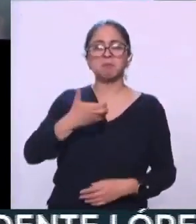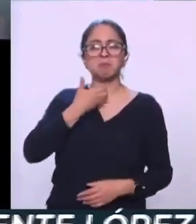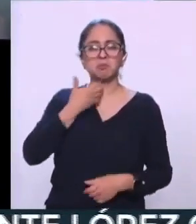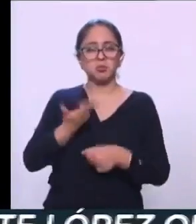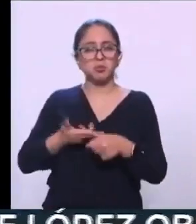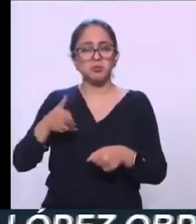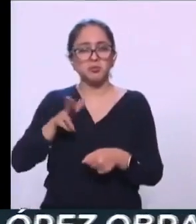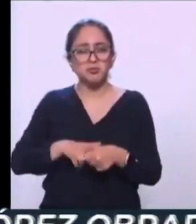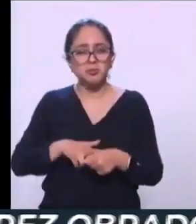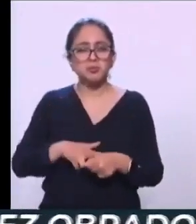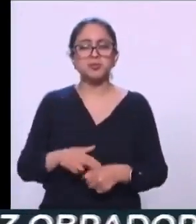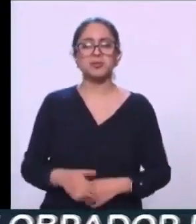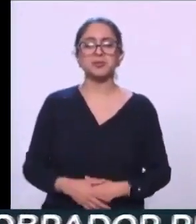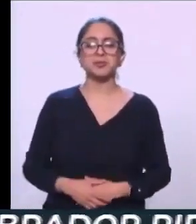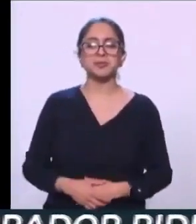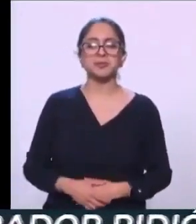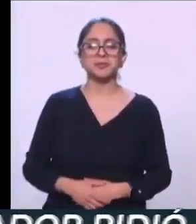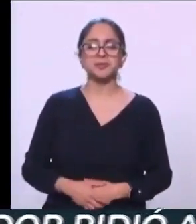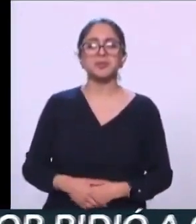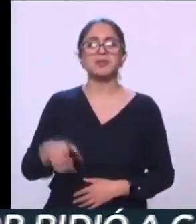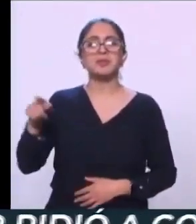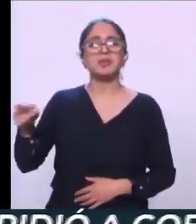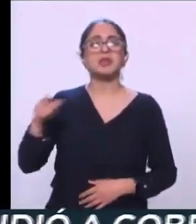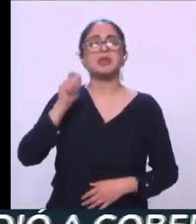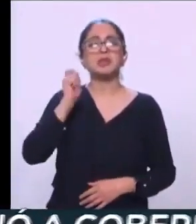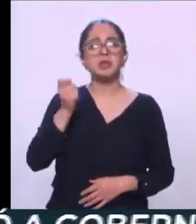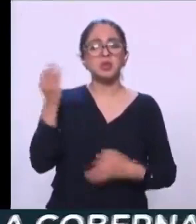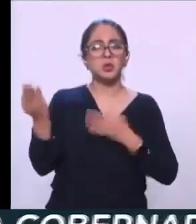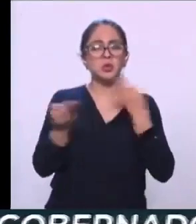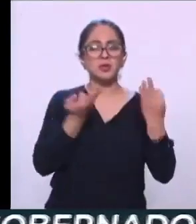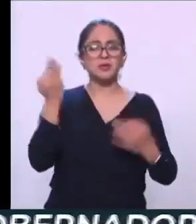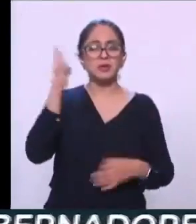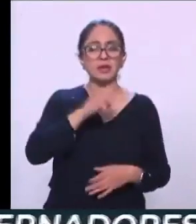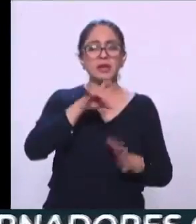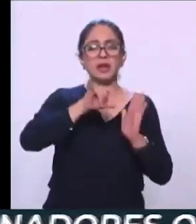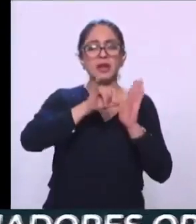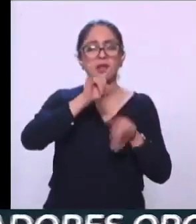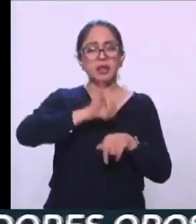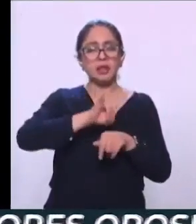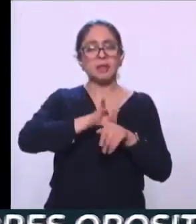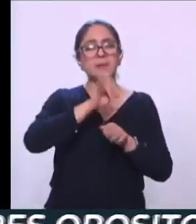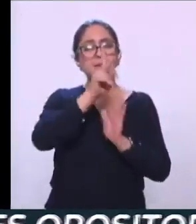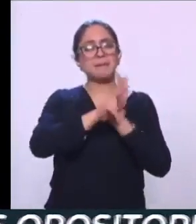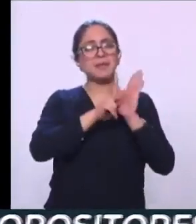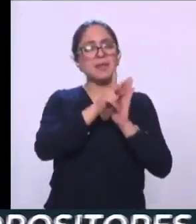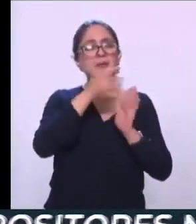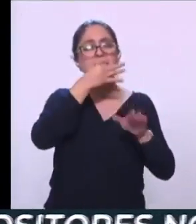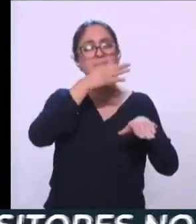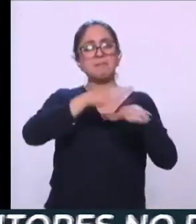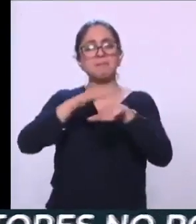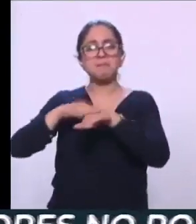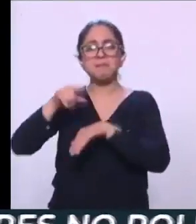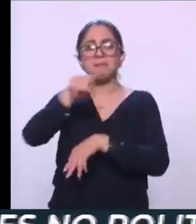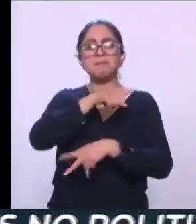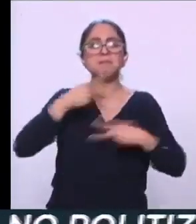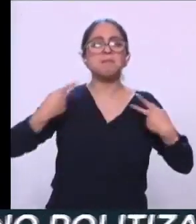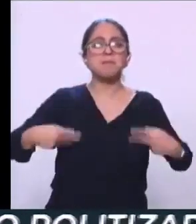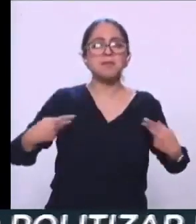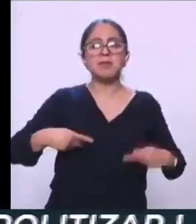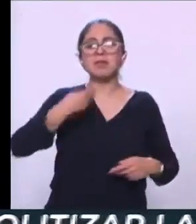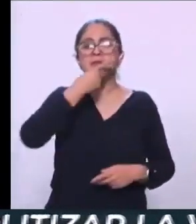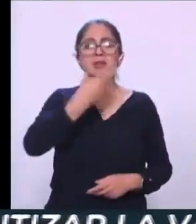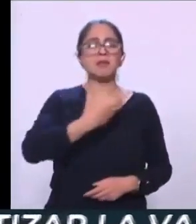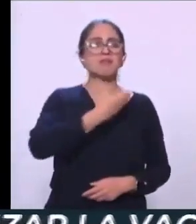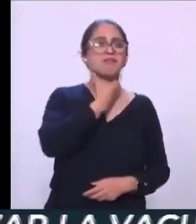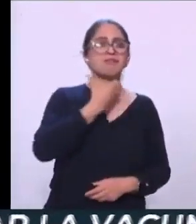importante decirlo, la infodemia mata. Estuvo circulando un video que afirmaban varios comunicadores, incluso que había aglomeración